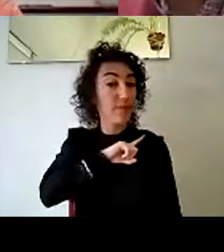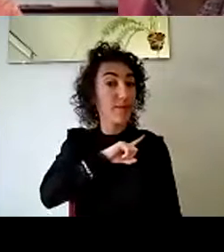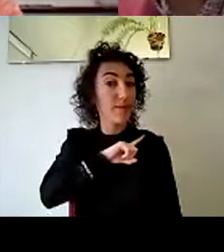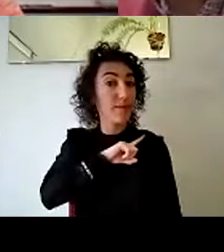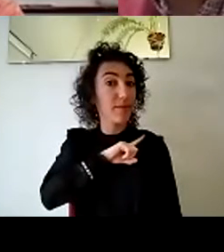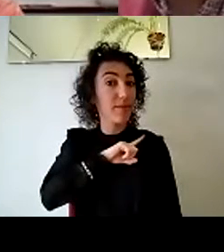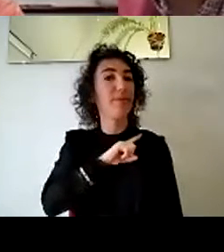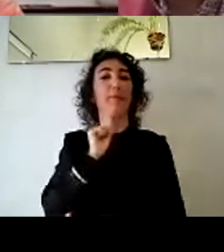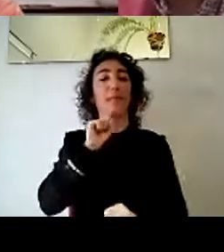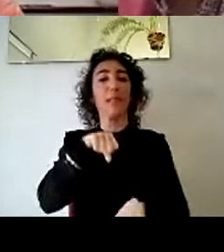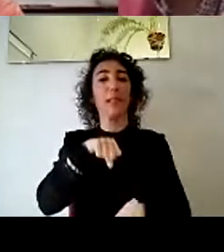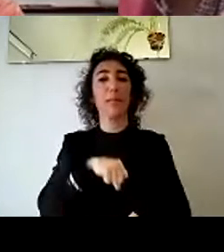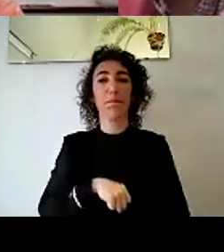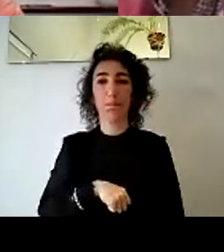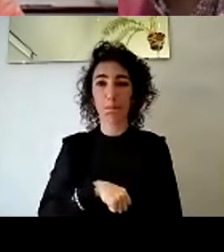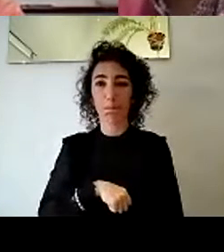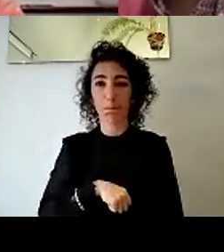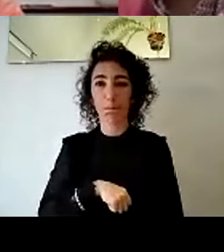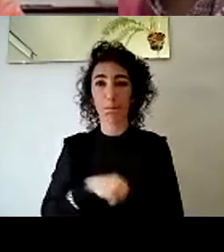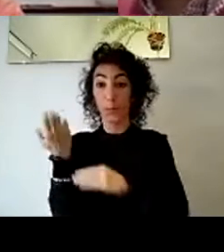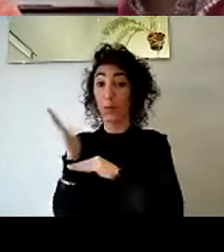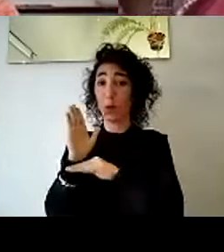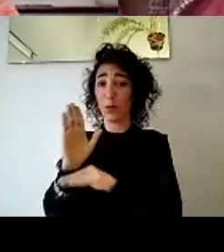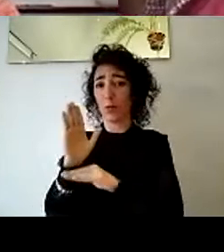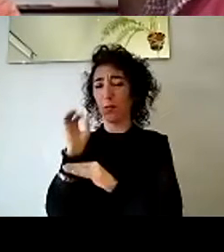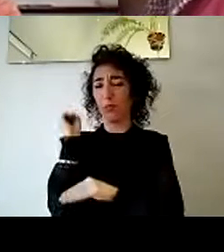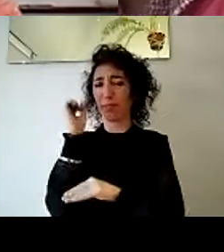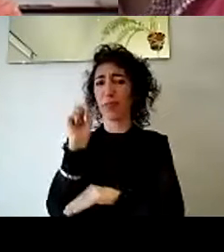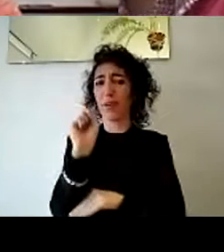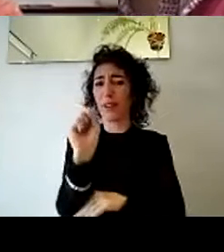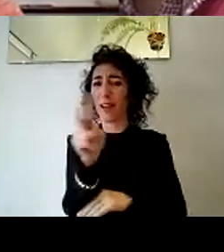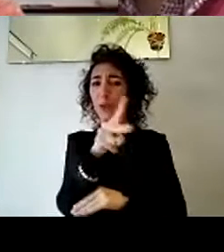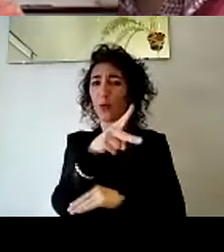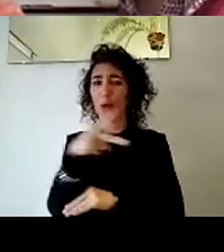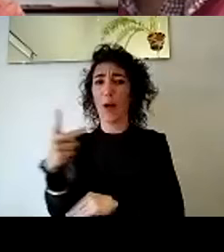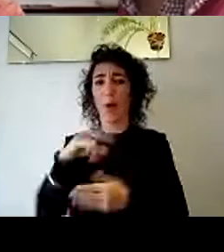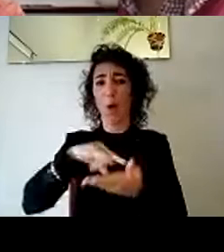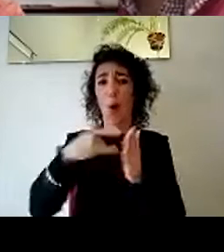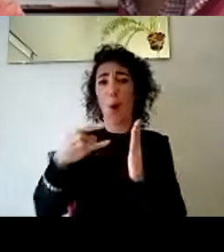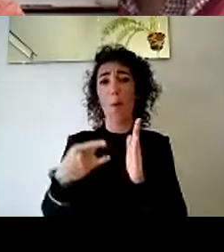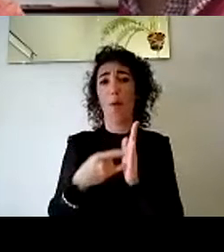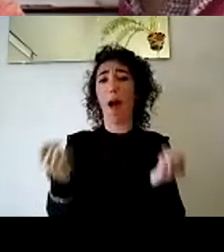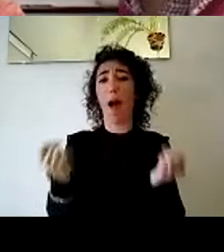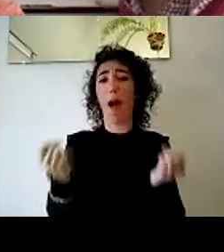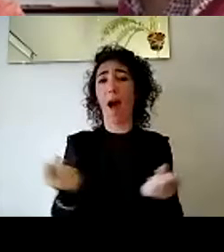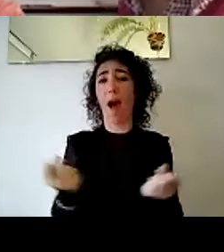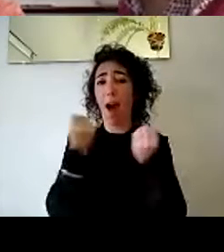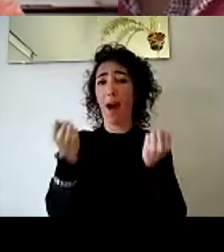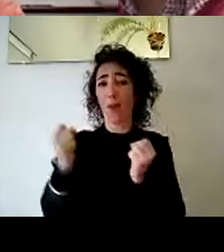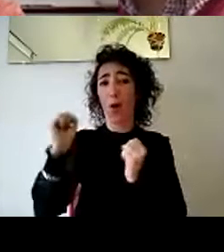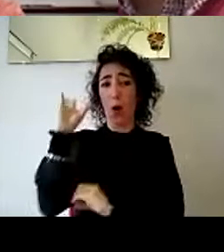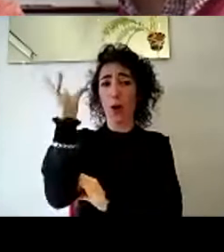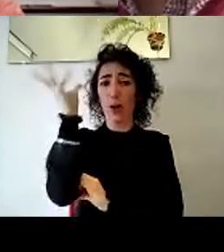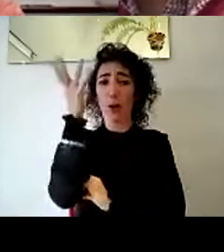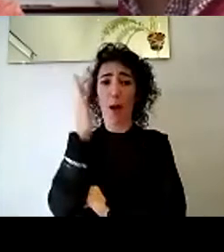Vale. La presentación hoy de los resultados del Plan de Acción para el Clima y la Energía Sostenible en Adelante PACE